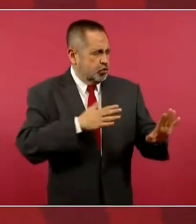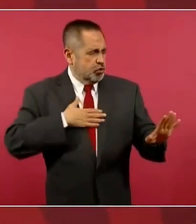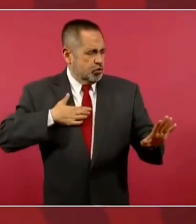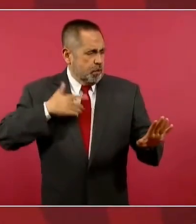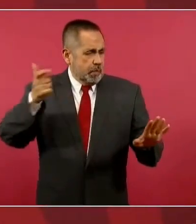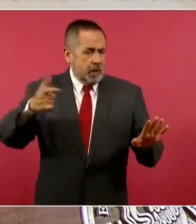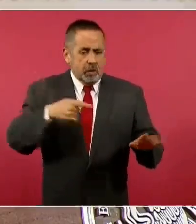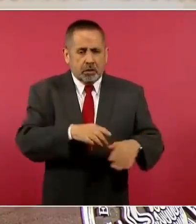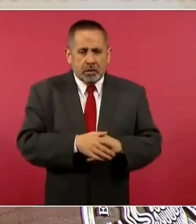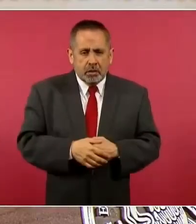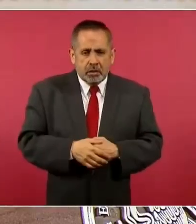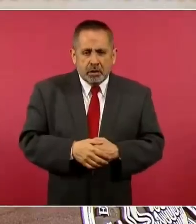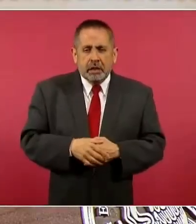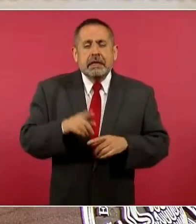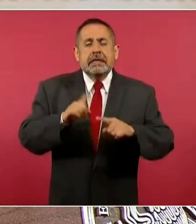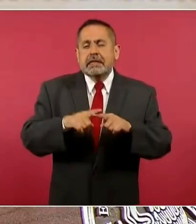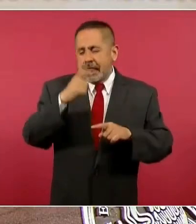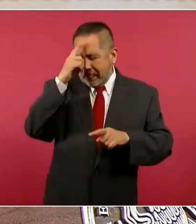Esto lo hace Limantur,